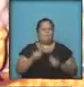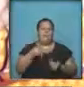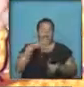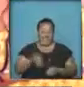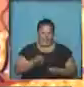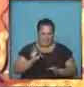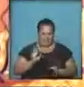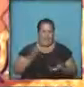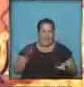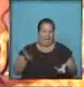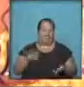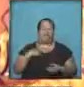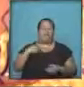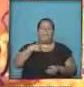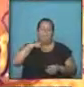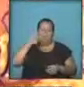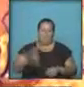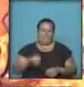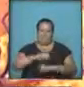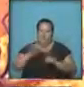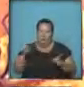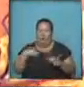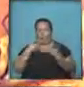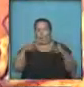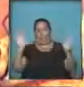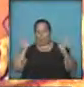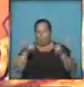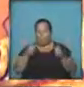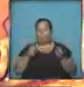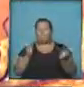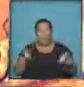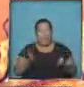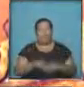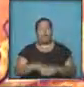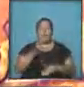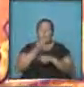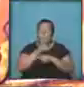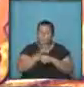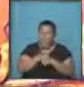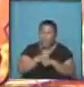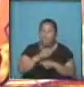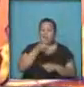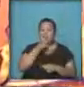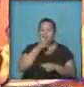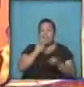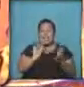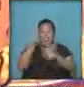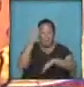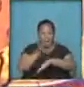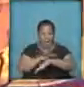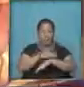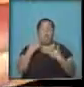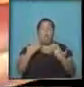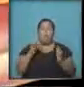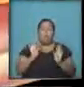decidir, efectivamente, ¿quiero asumir estos riesgos o definitivamente no los quiero asumir? De acuerdo. En primer lugar, si aparece las quemaduras, se